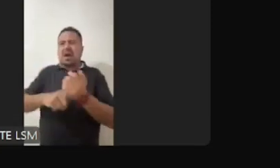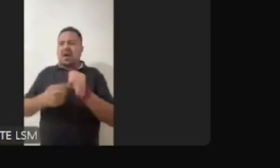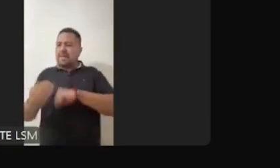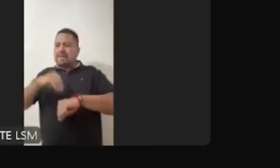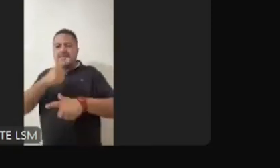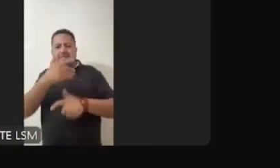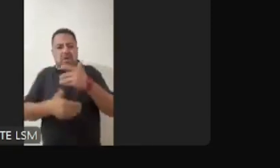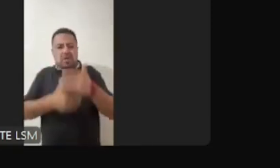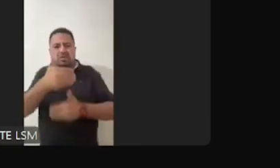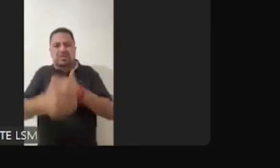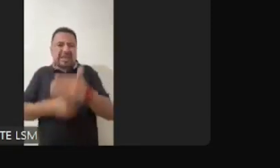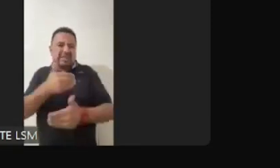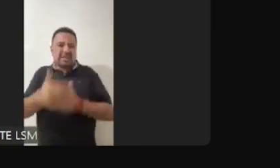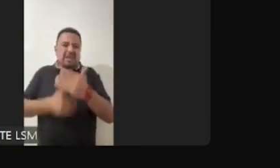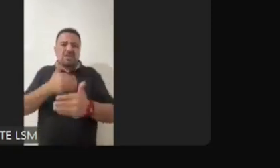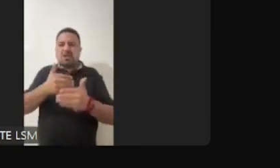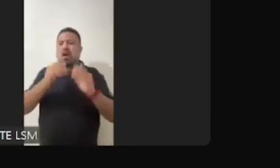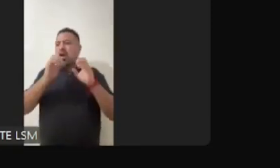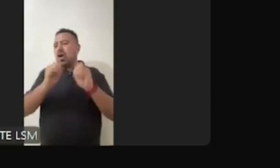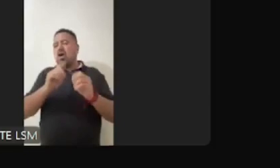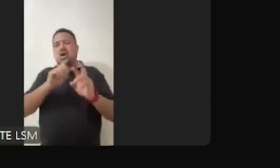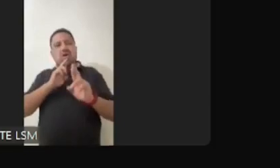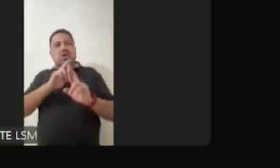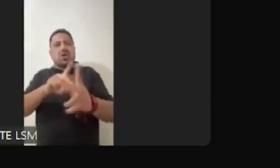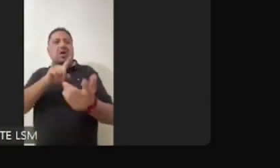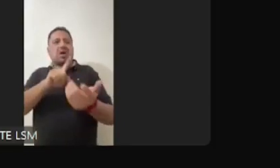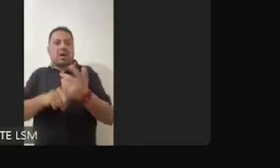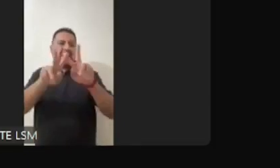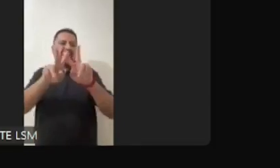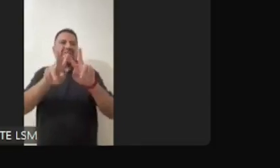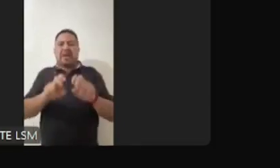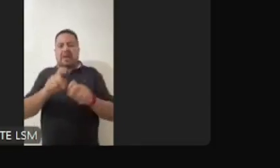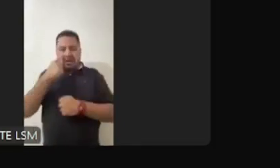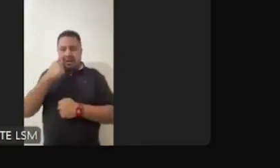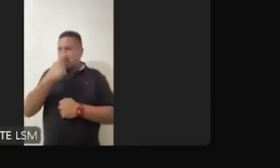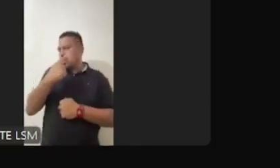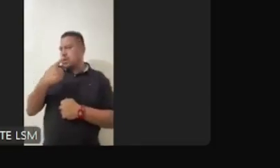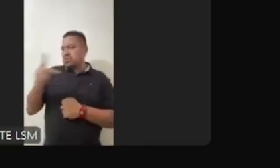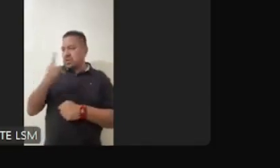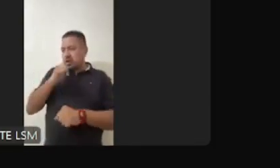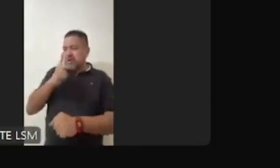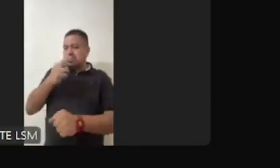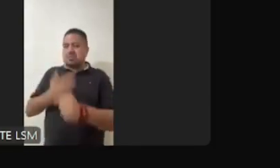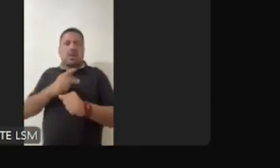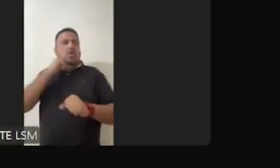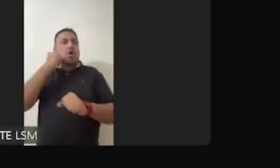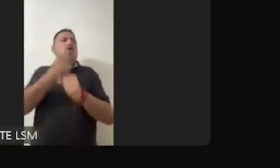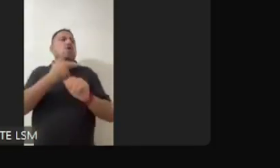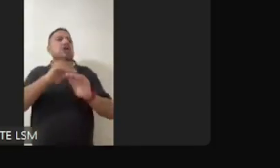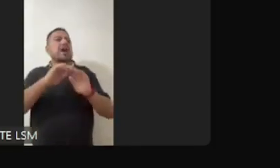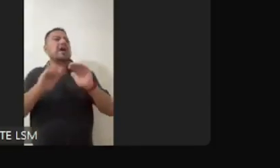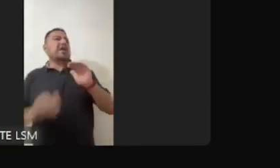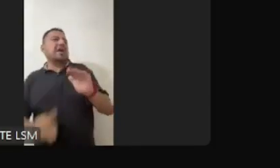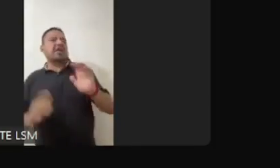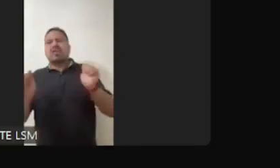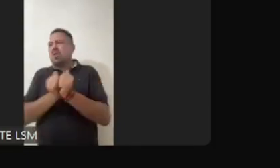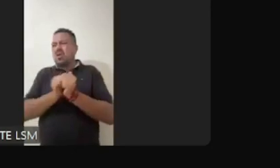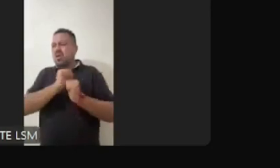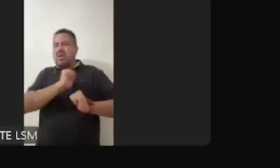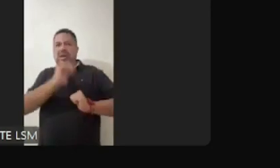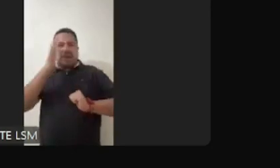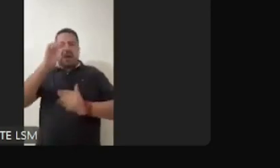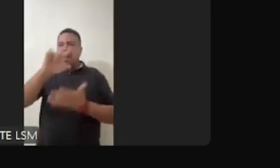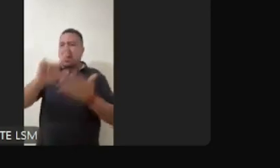961/2020 y o resolución del asunto sometido a su jurisdicción vulnerando con su actar el principio de